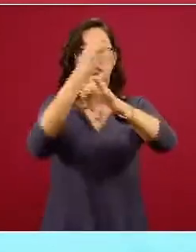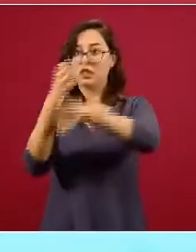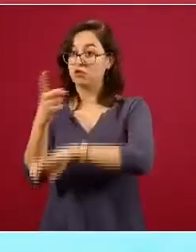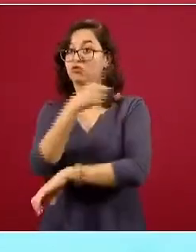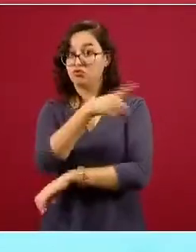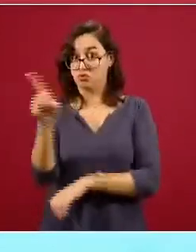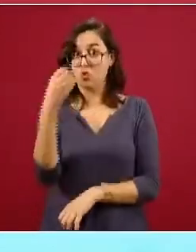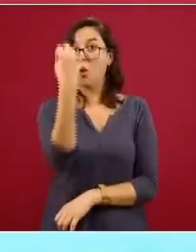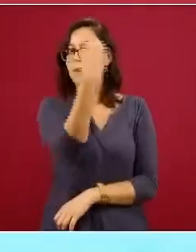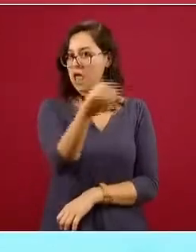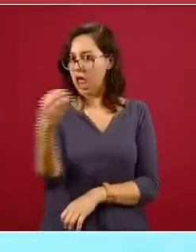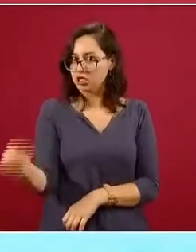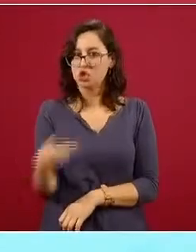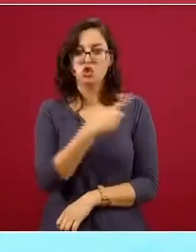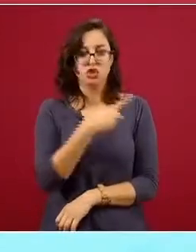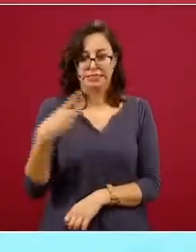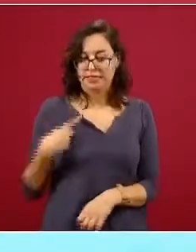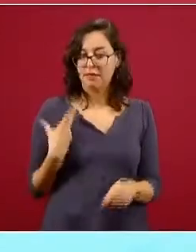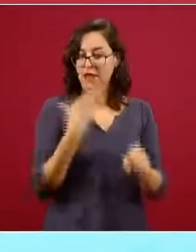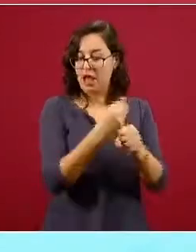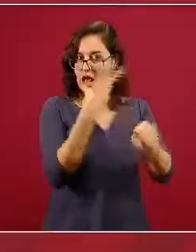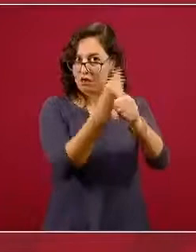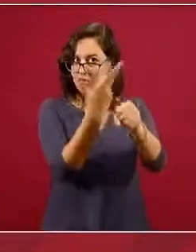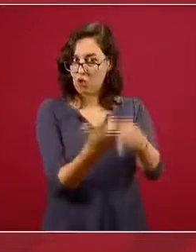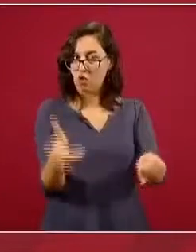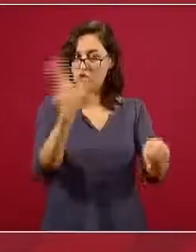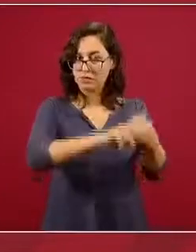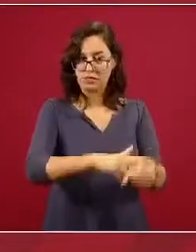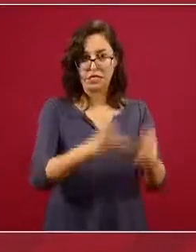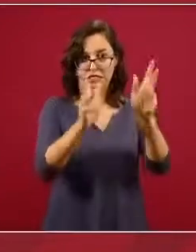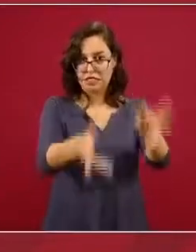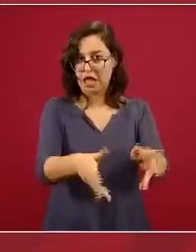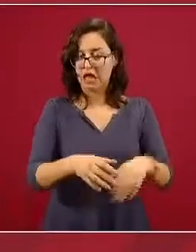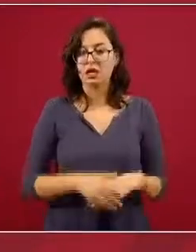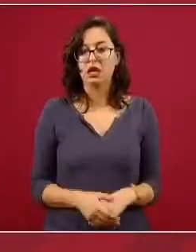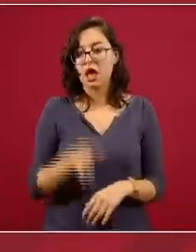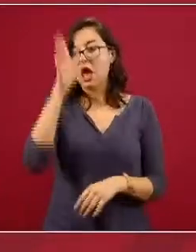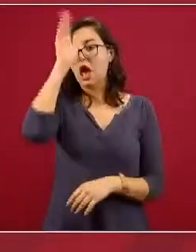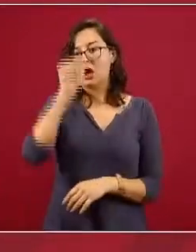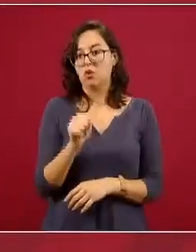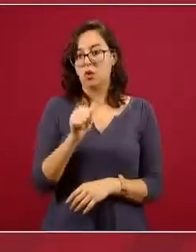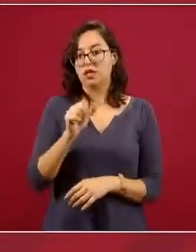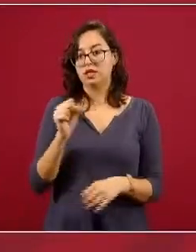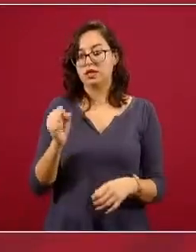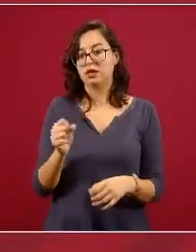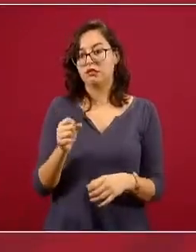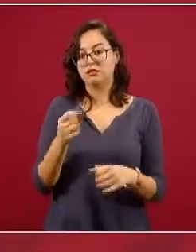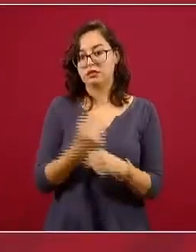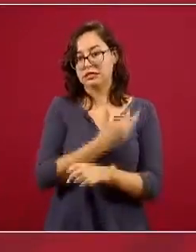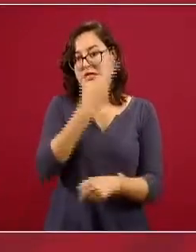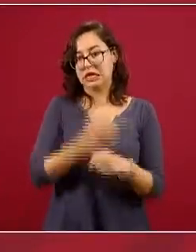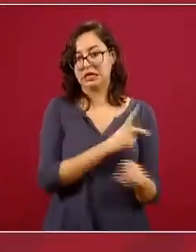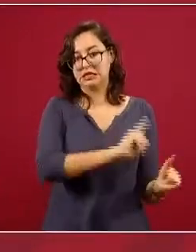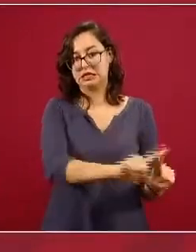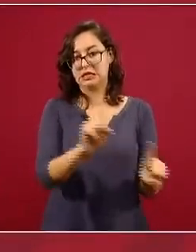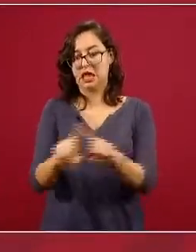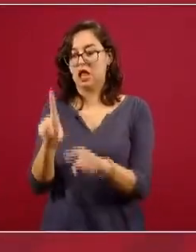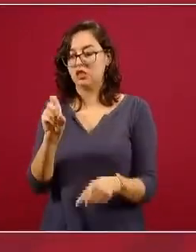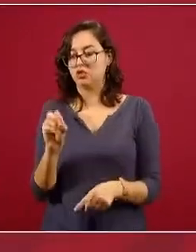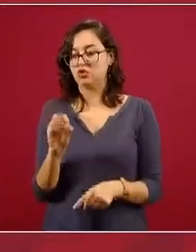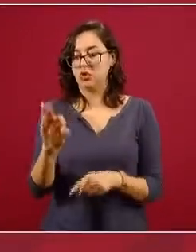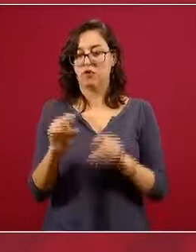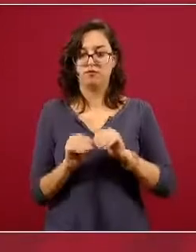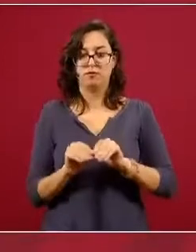reconversiones hospitalarias, que quede también muy claro. Eso fue establecido en el acuerdo secretarial en el Diario Oficial de